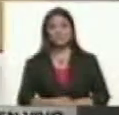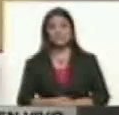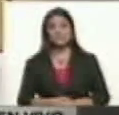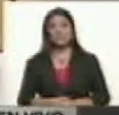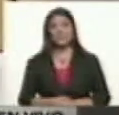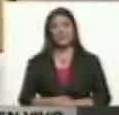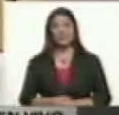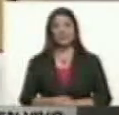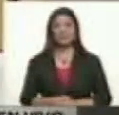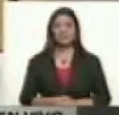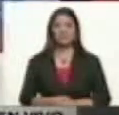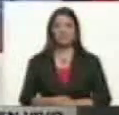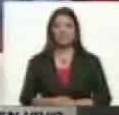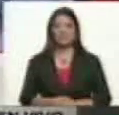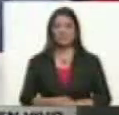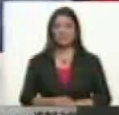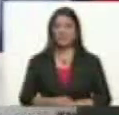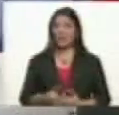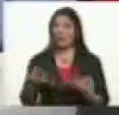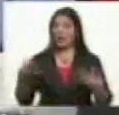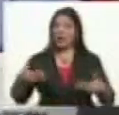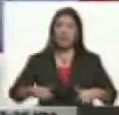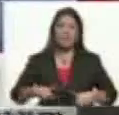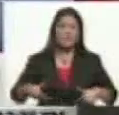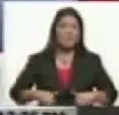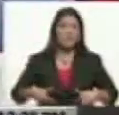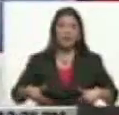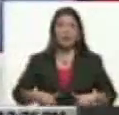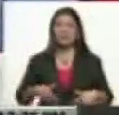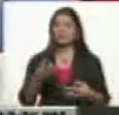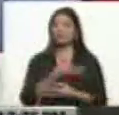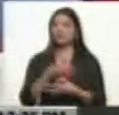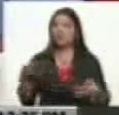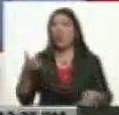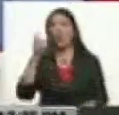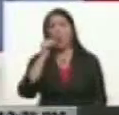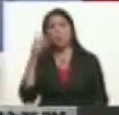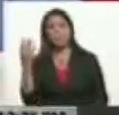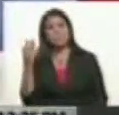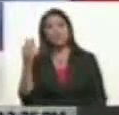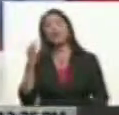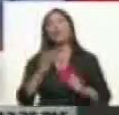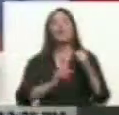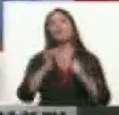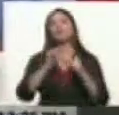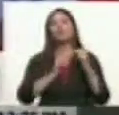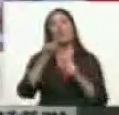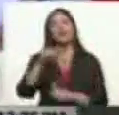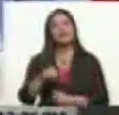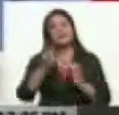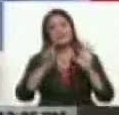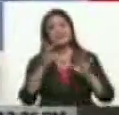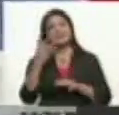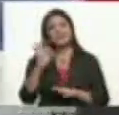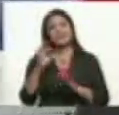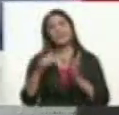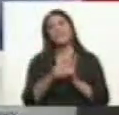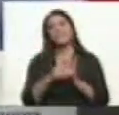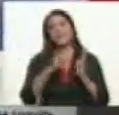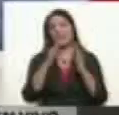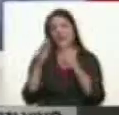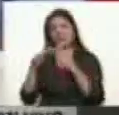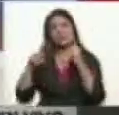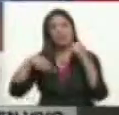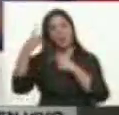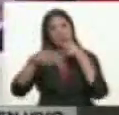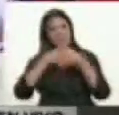frente, bueno, de todo un esfuerzo. Ramón Viña ha estado acá en la construcción de más de 60 mil viviendas que ya le vamos a explicar